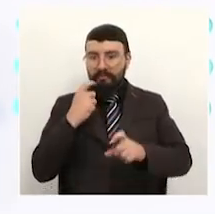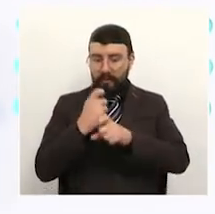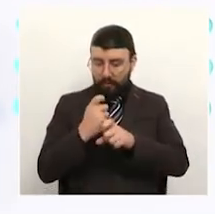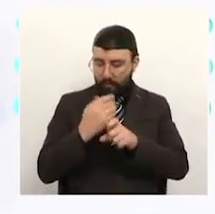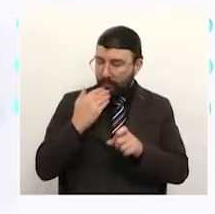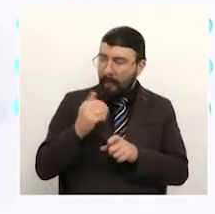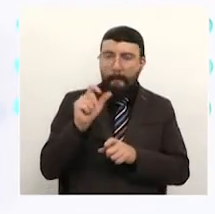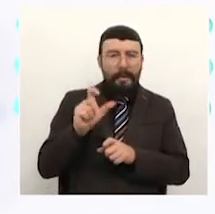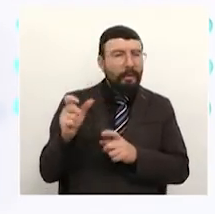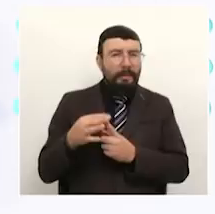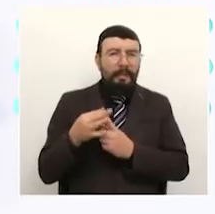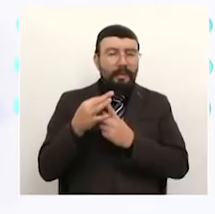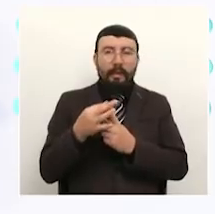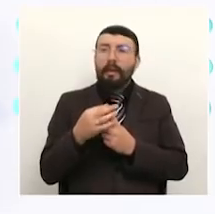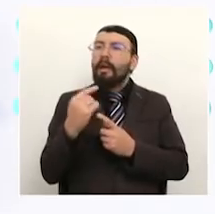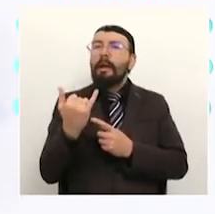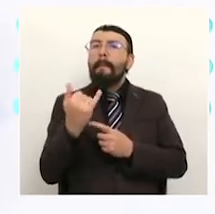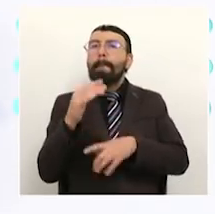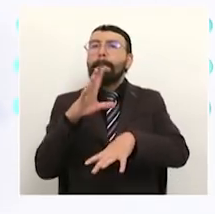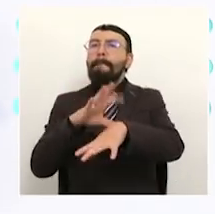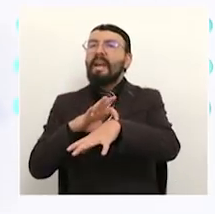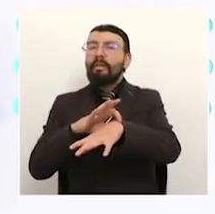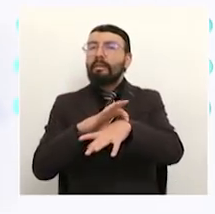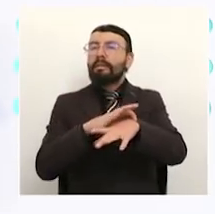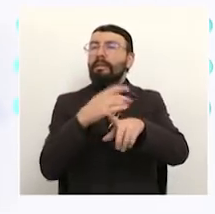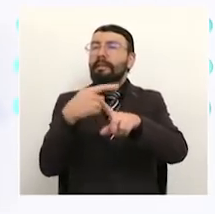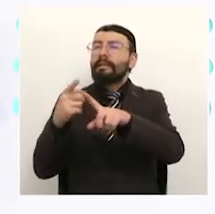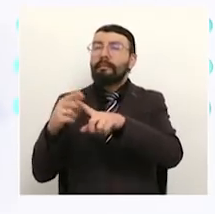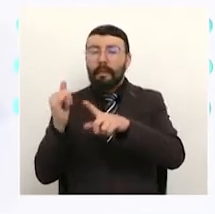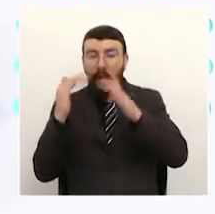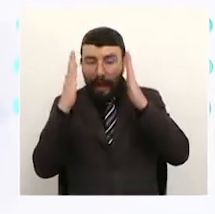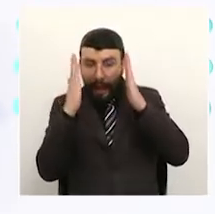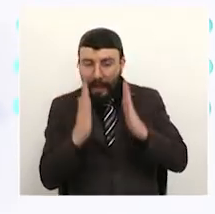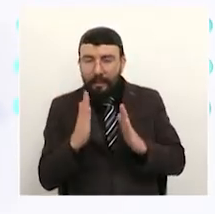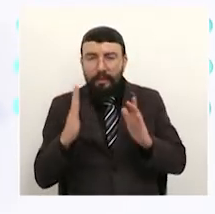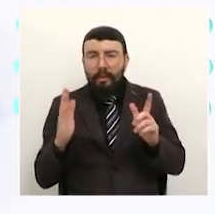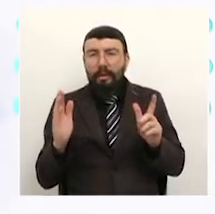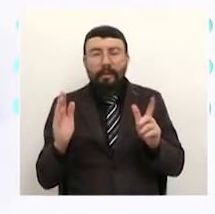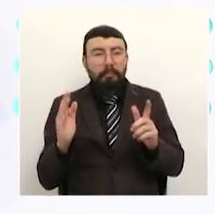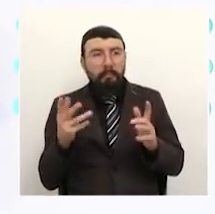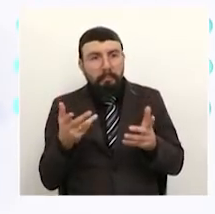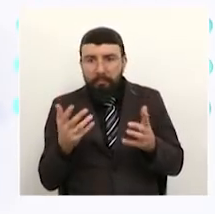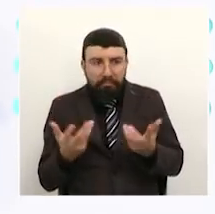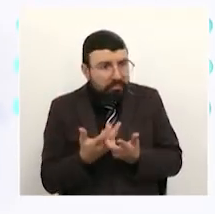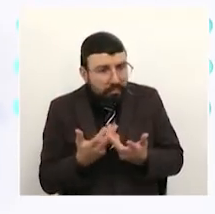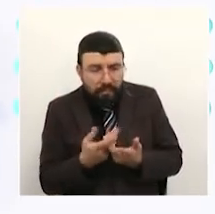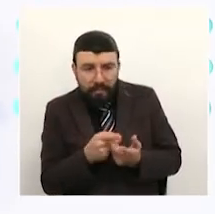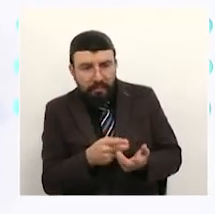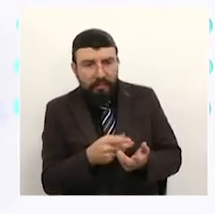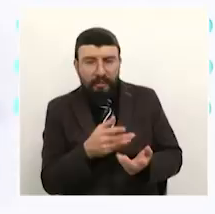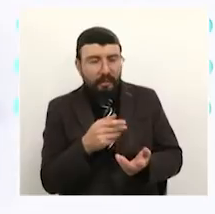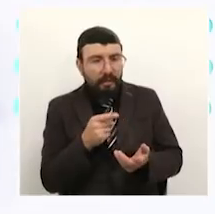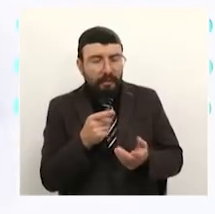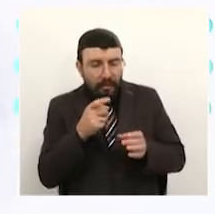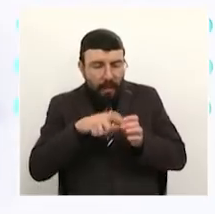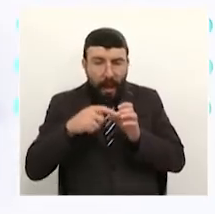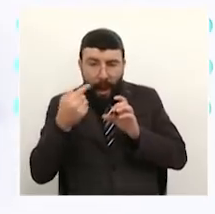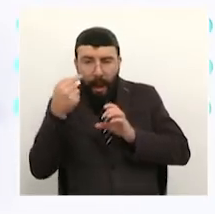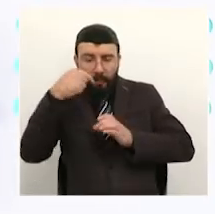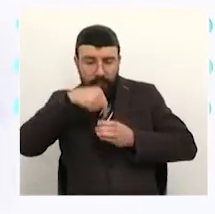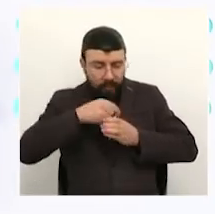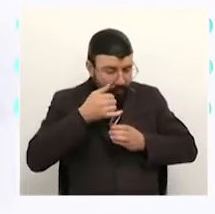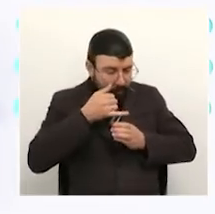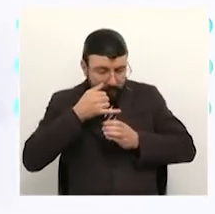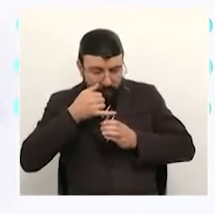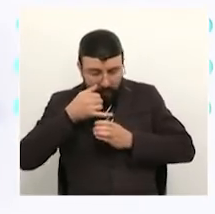personas especialmente los médicos que especialmente están en niveles digamos de atención inferiores y que no tienen acceso a exigibilidad por ejemplo una fibrobroncoscopia o ese tipo de